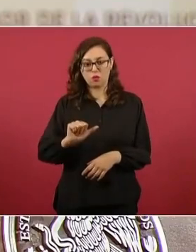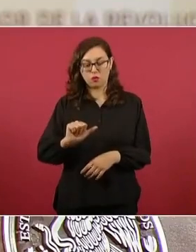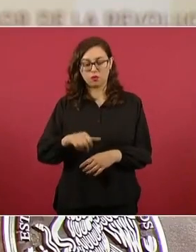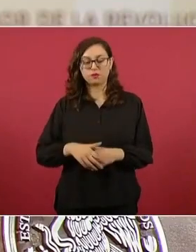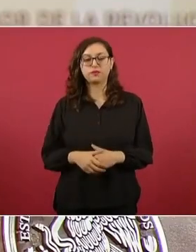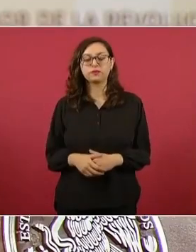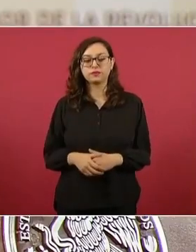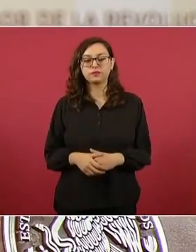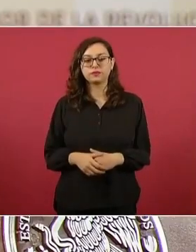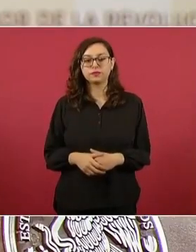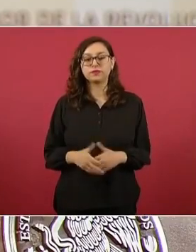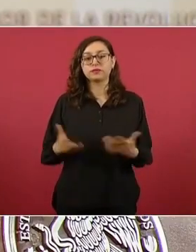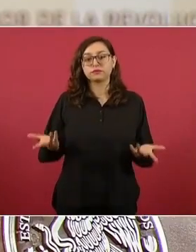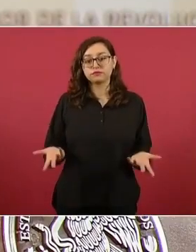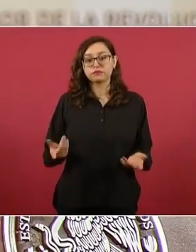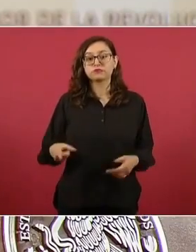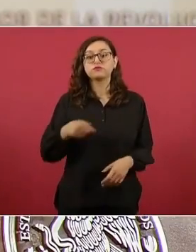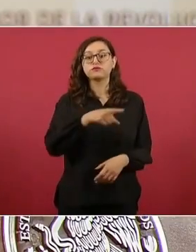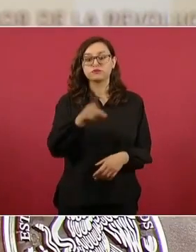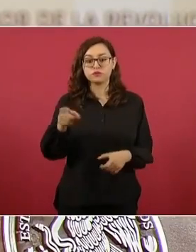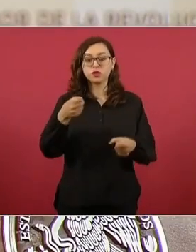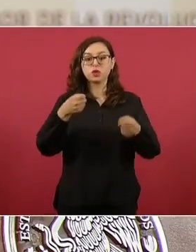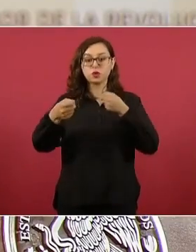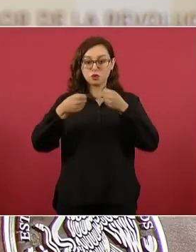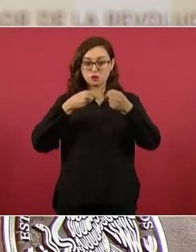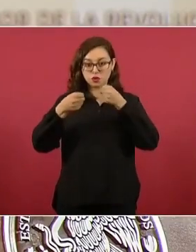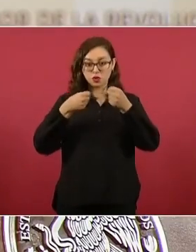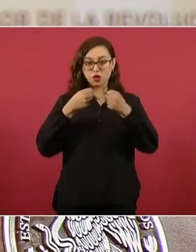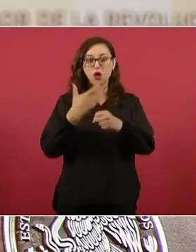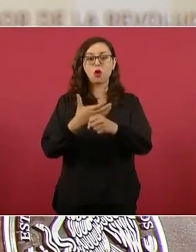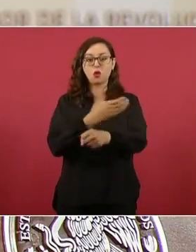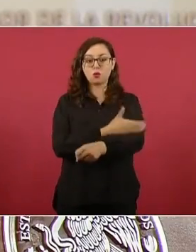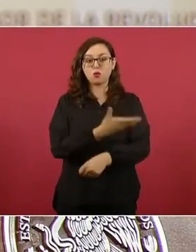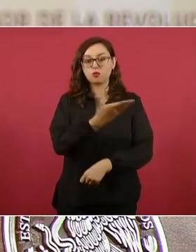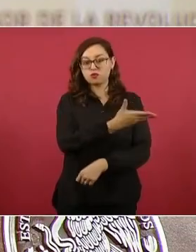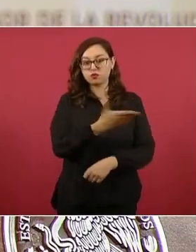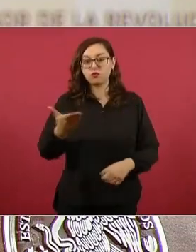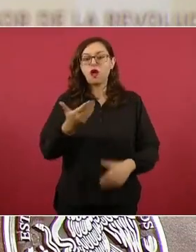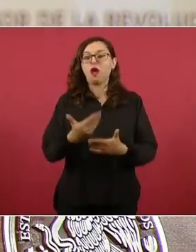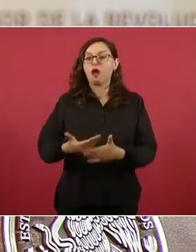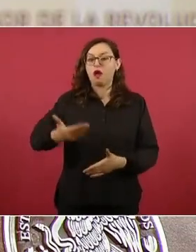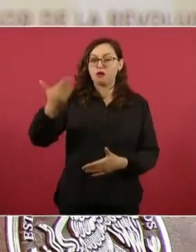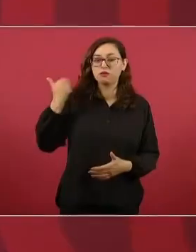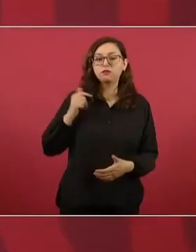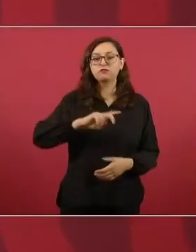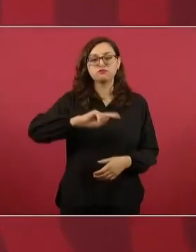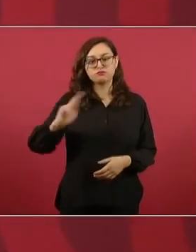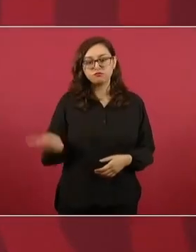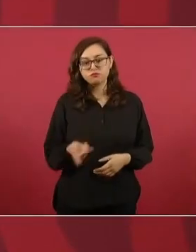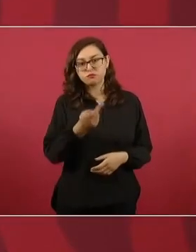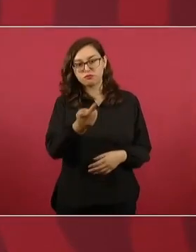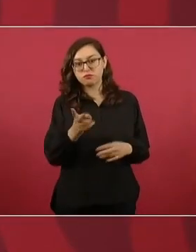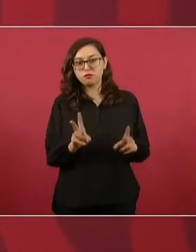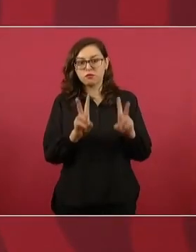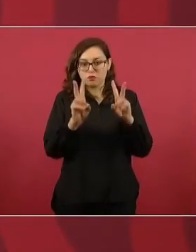compañero de ustedes nos pidió información sobre este